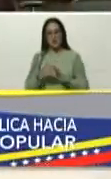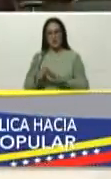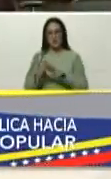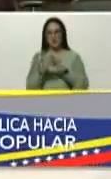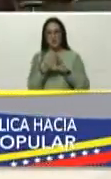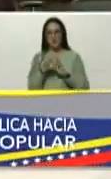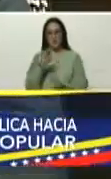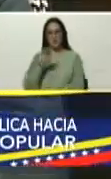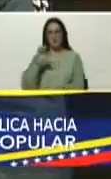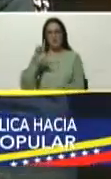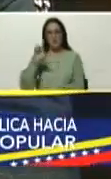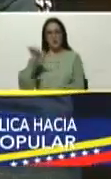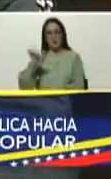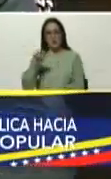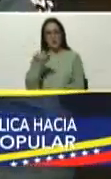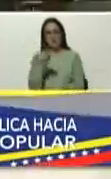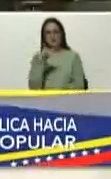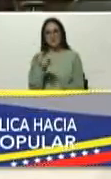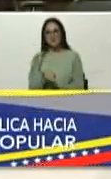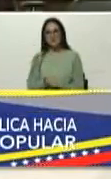Willy Medina, el Willy,